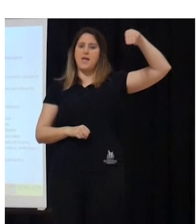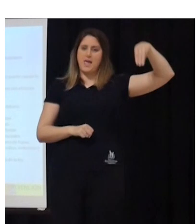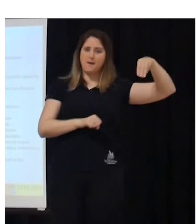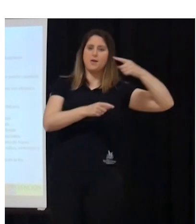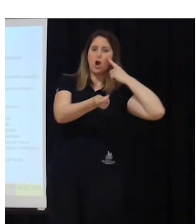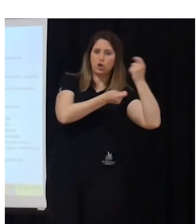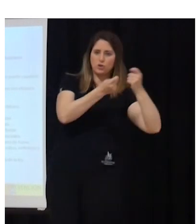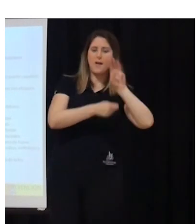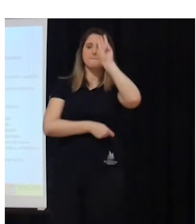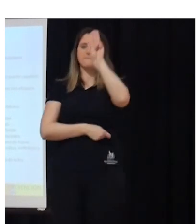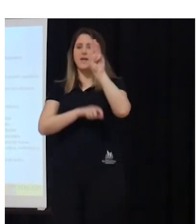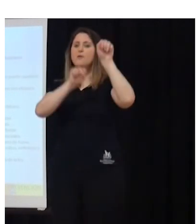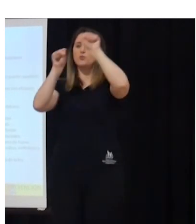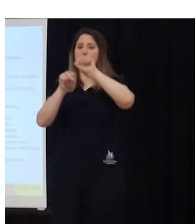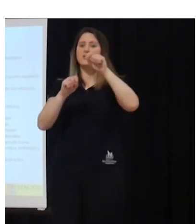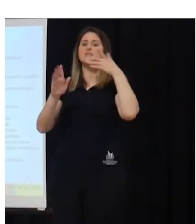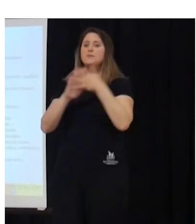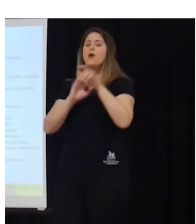al fumador pasivo.